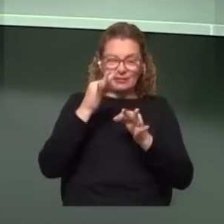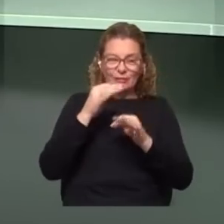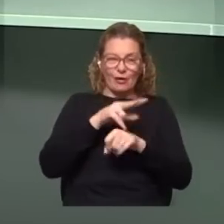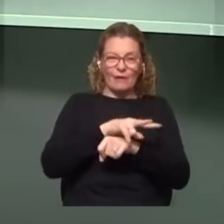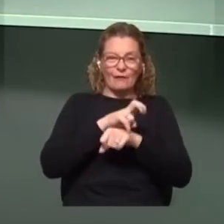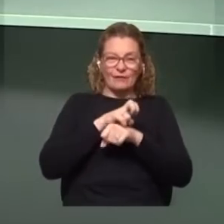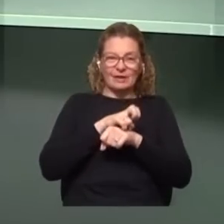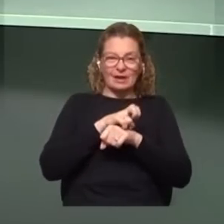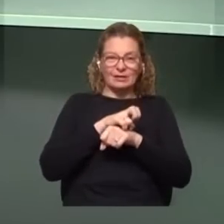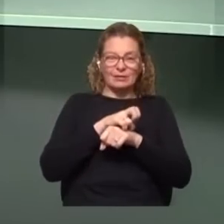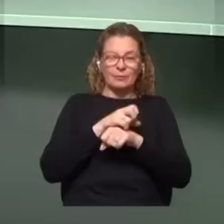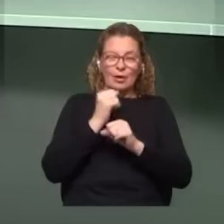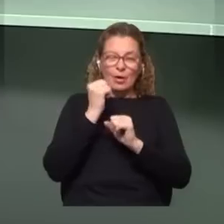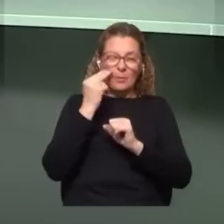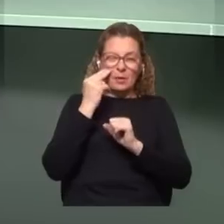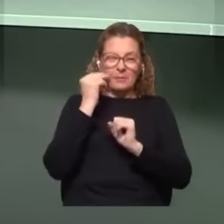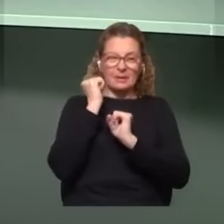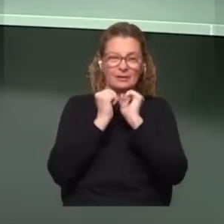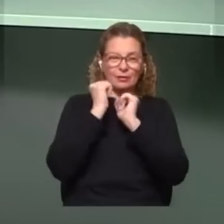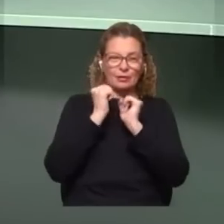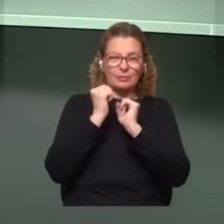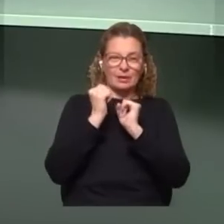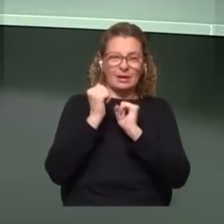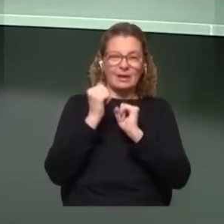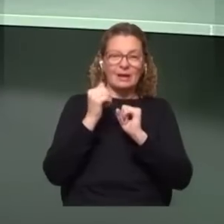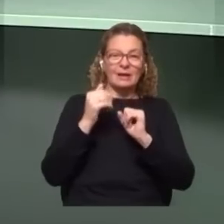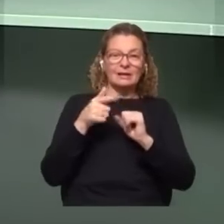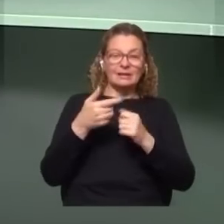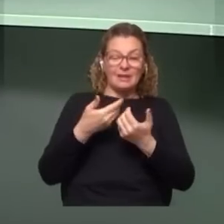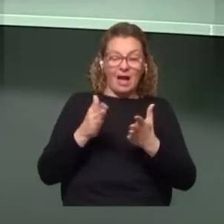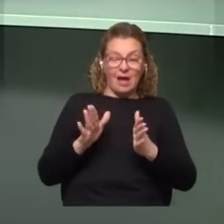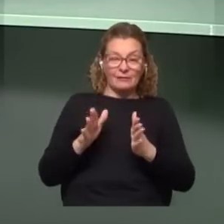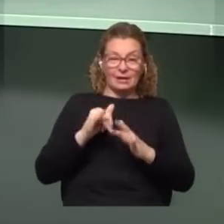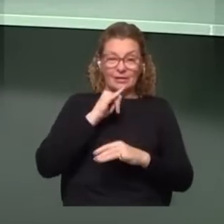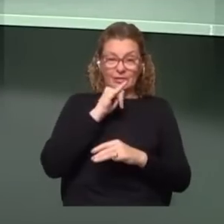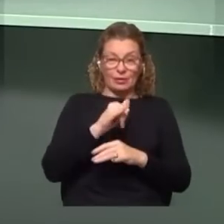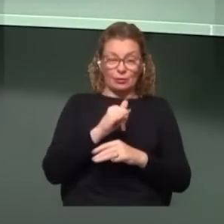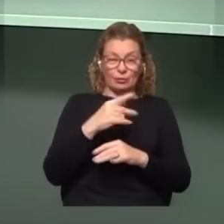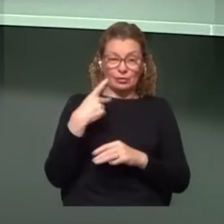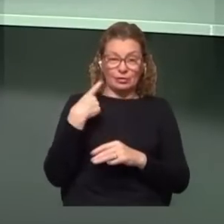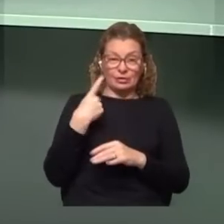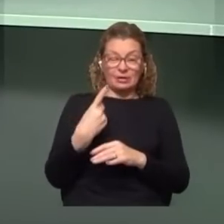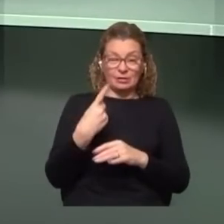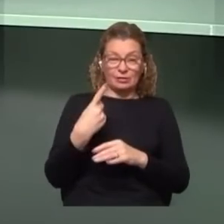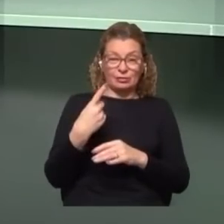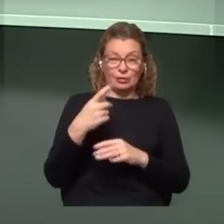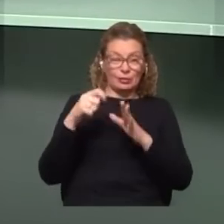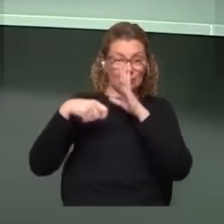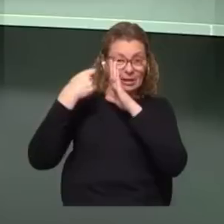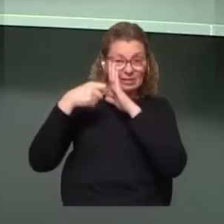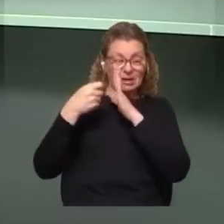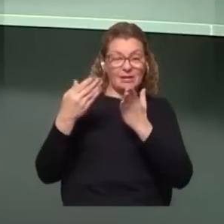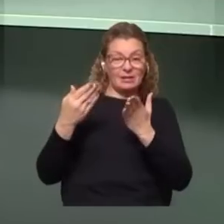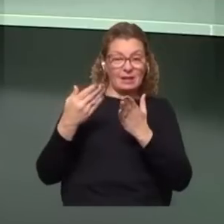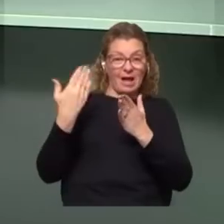Fiscalía de delitos económicos en la causa ante la arena que se abre tras la denuncia del directorio de antel del momento en